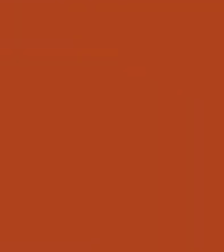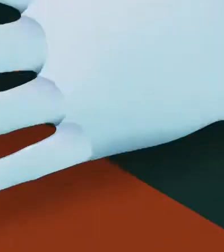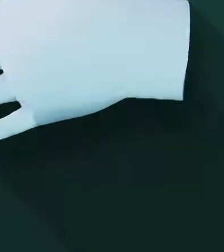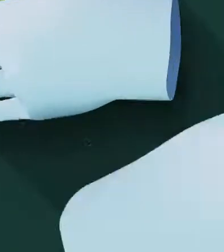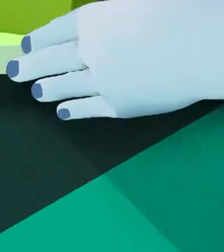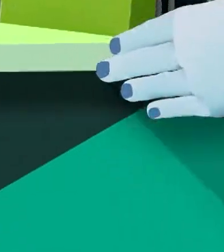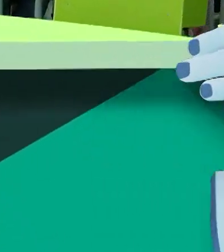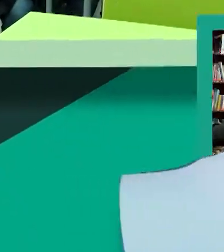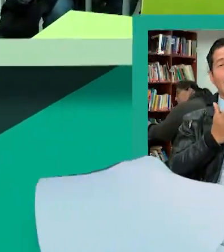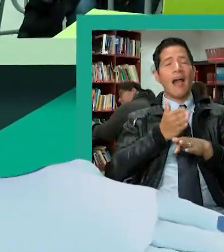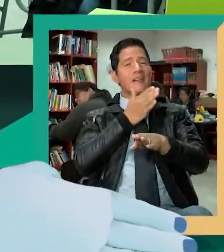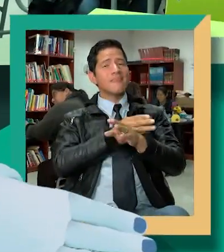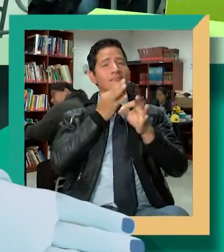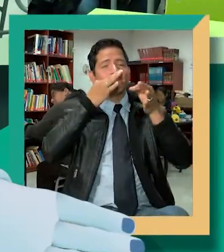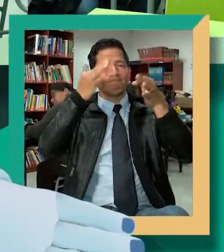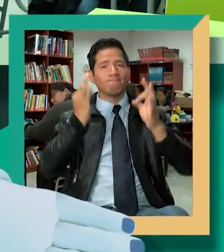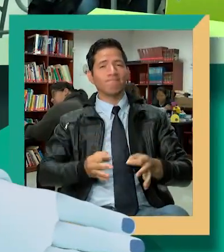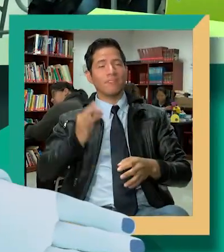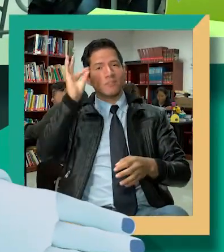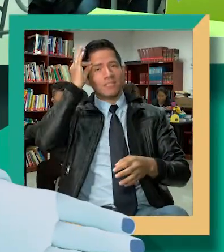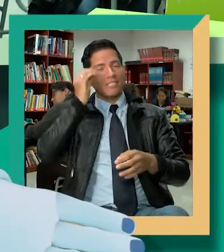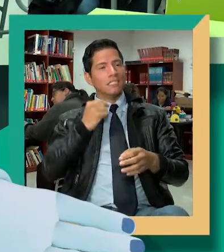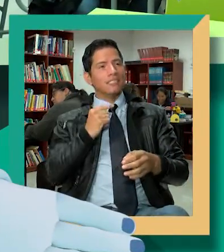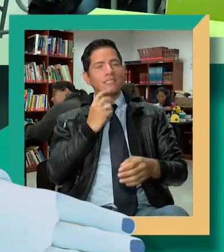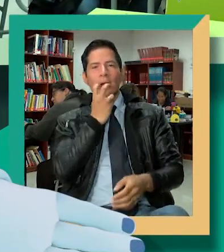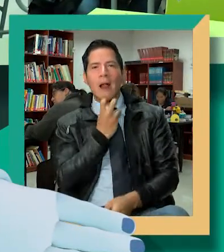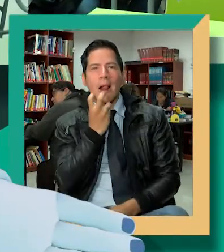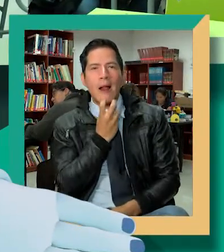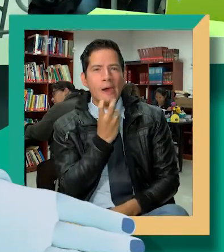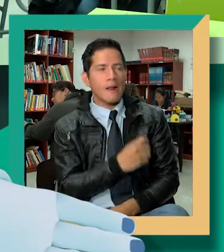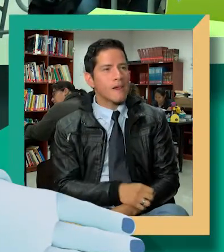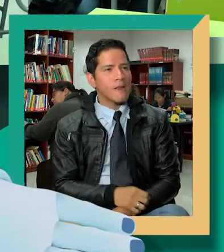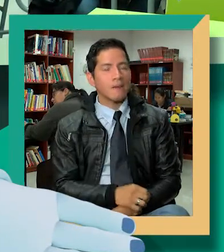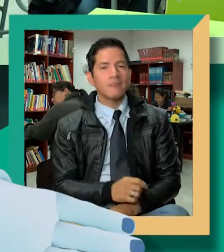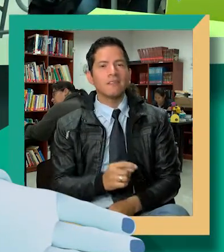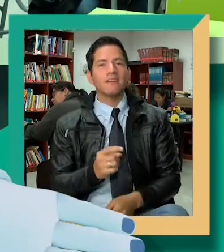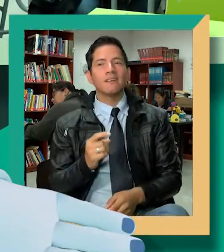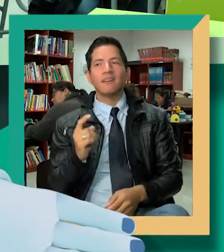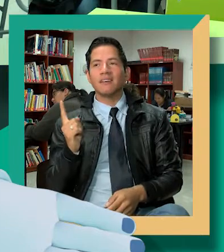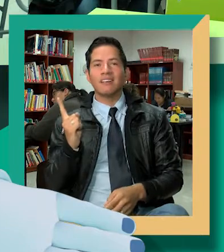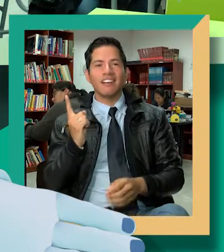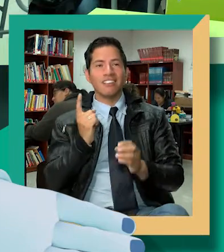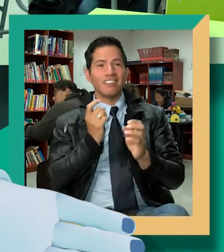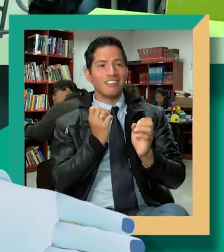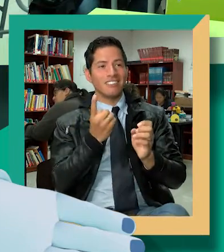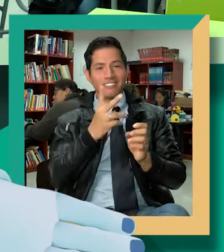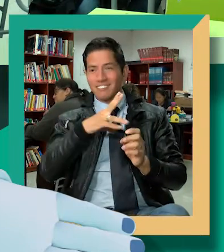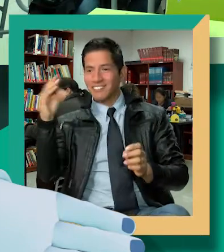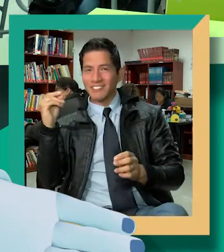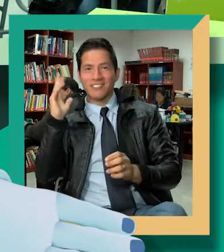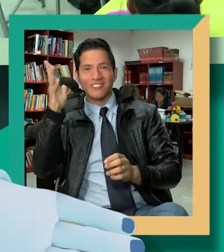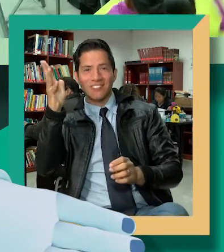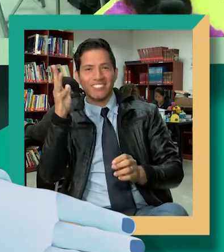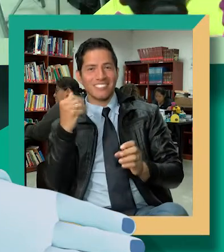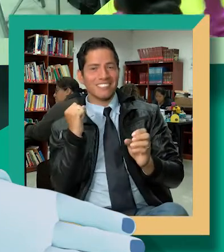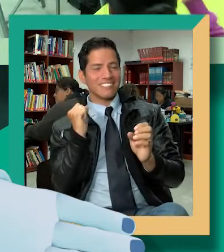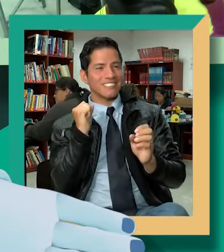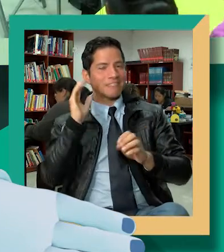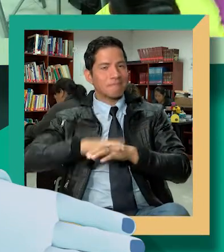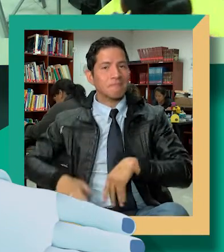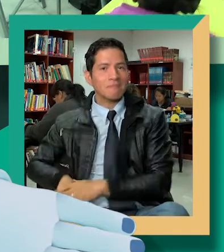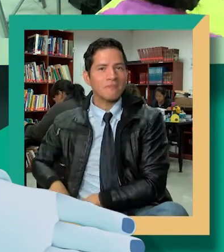En ese lugar es donde aprendí Lengua de Señas. Antes de ese instituto, oralizaba.